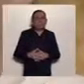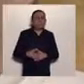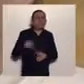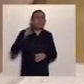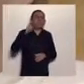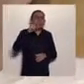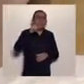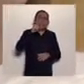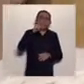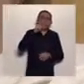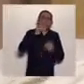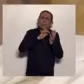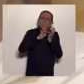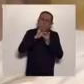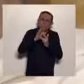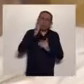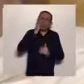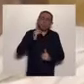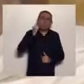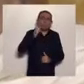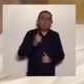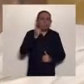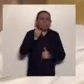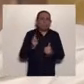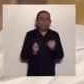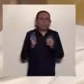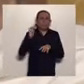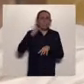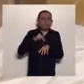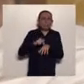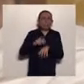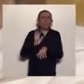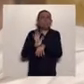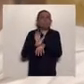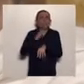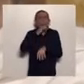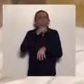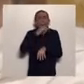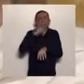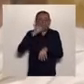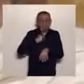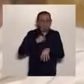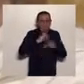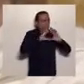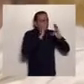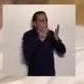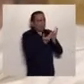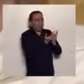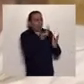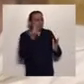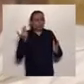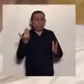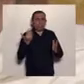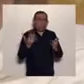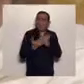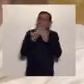paz. Este es Jesús, nuestro buen pastor resucitado. Es el Cordero de Dios que quita el pecado del